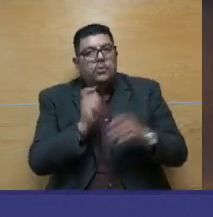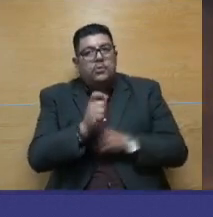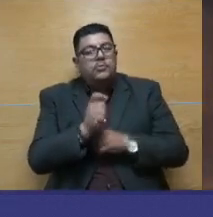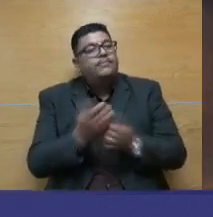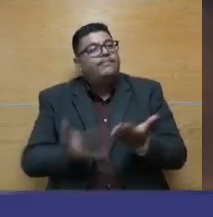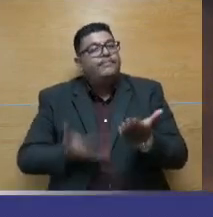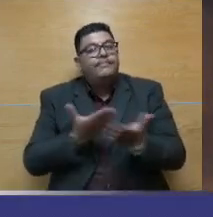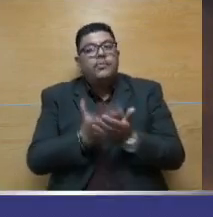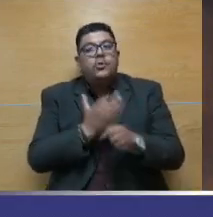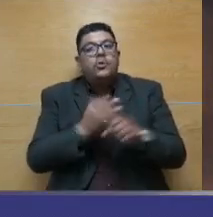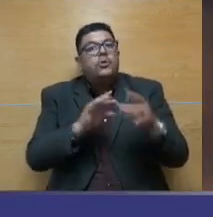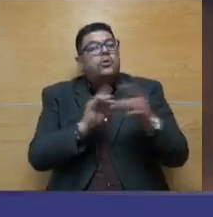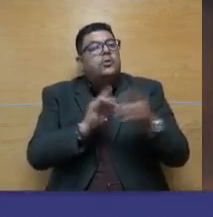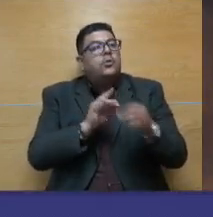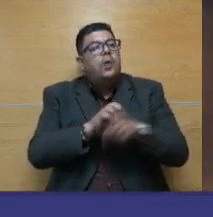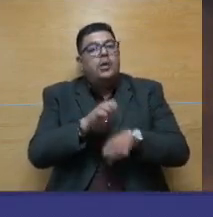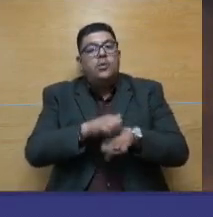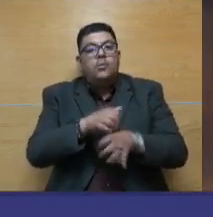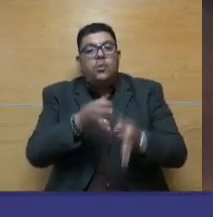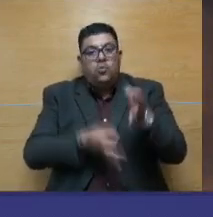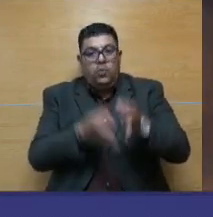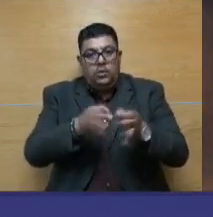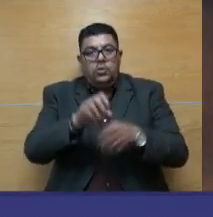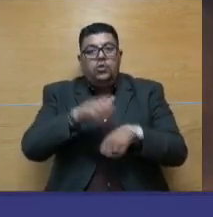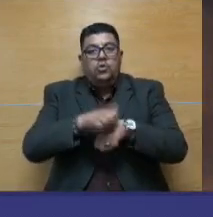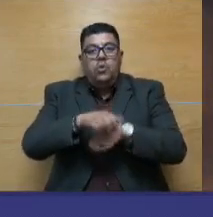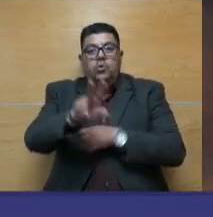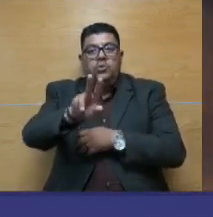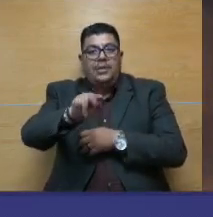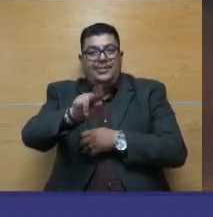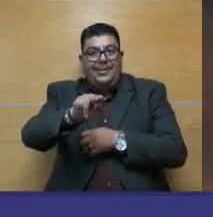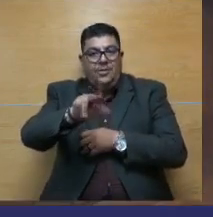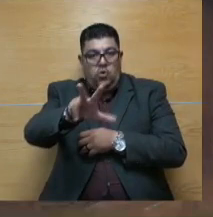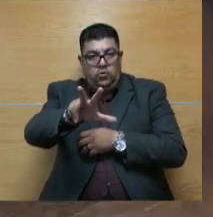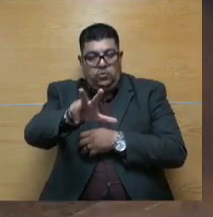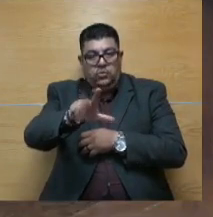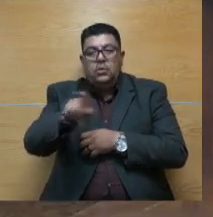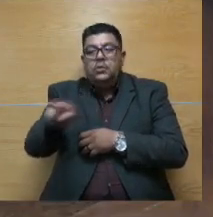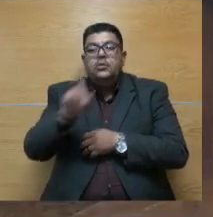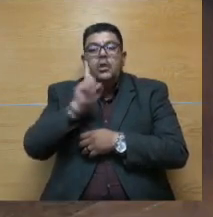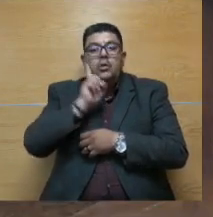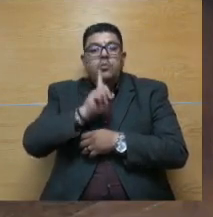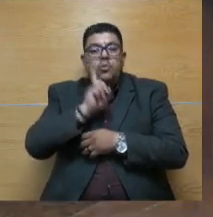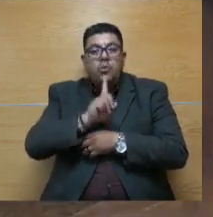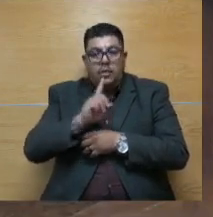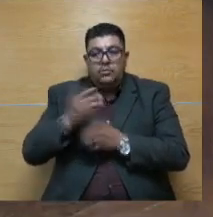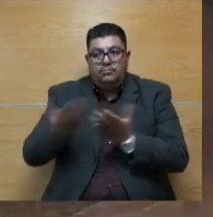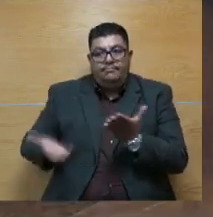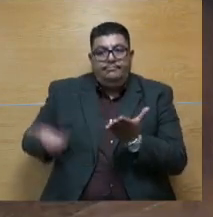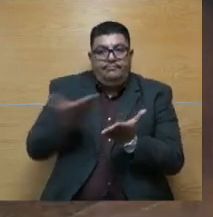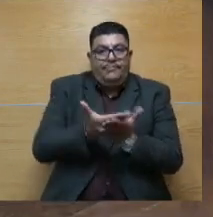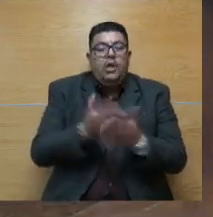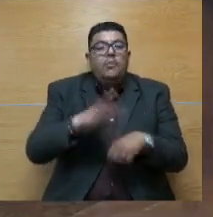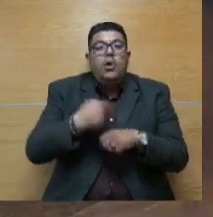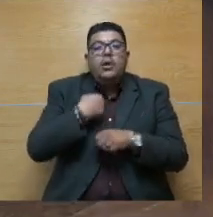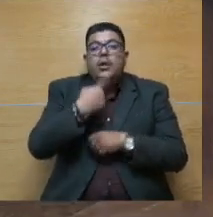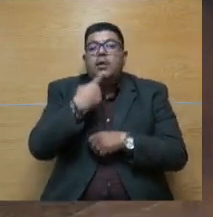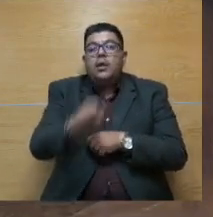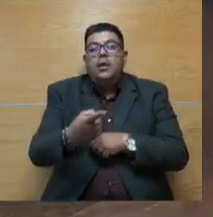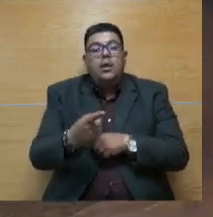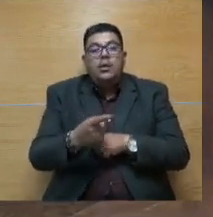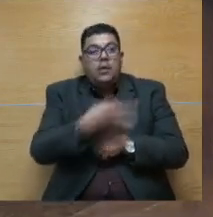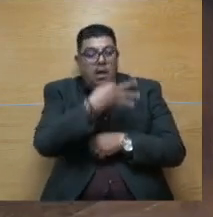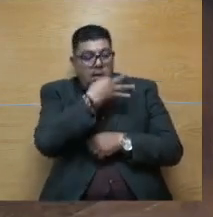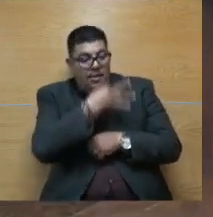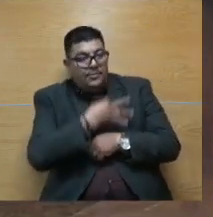doy cuenta con el juicio de la ciudadanía 88 de este año promovido por una ciudadana para controvertir la omisión de notificación de la